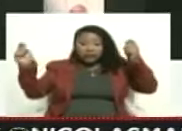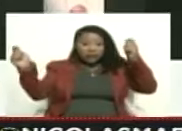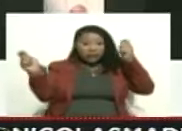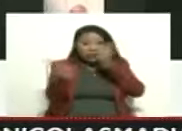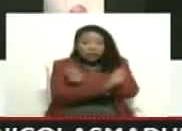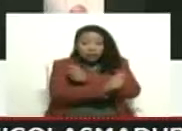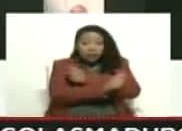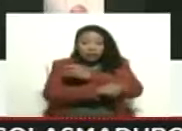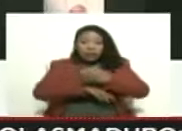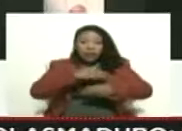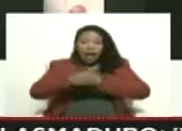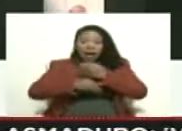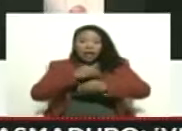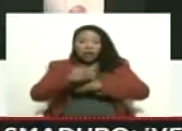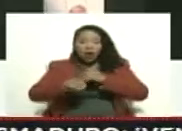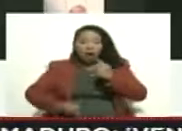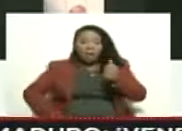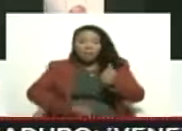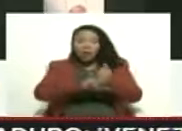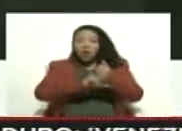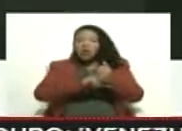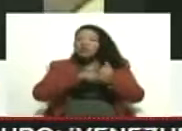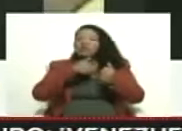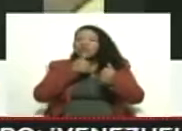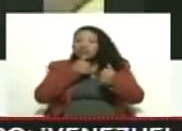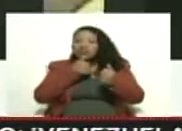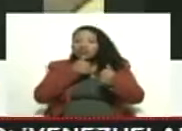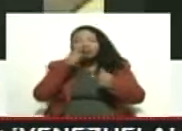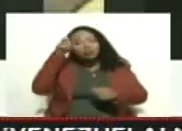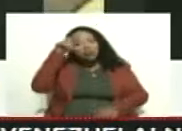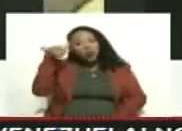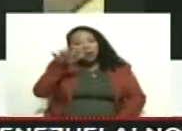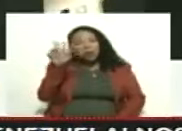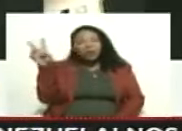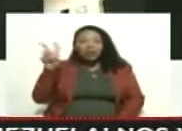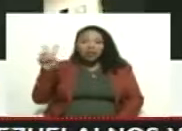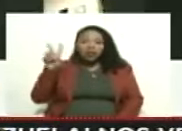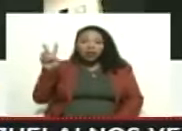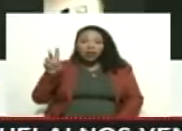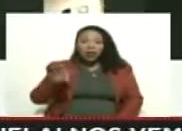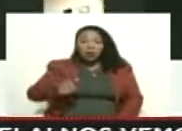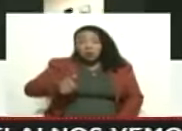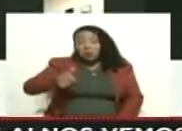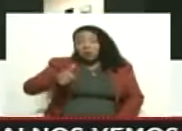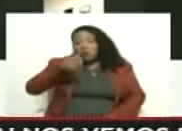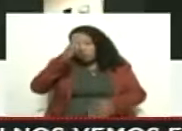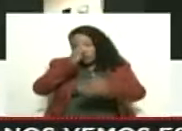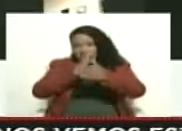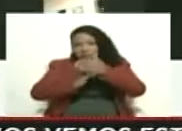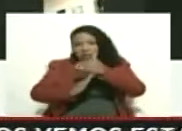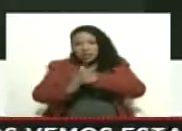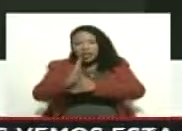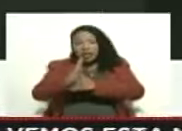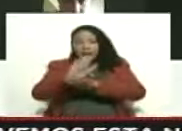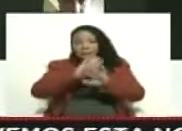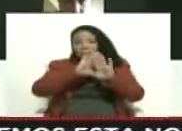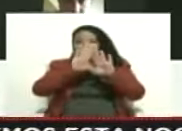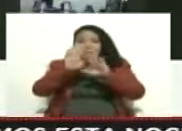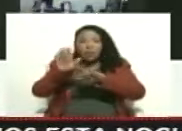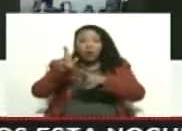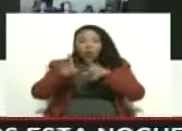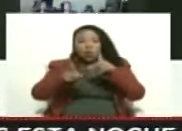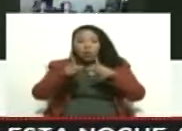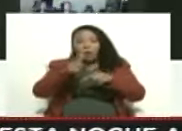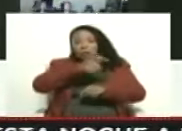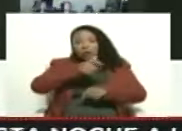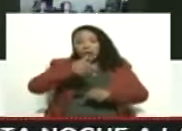dado en favor de nuestro pueblo en favor de los más Humildes en favor de los olvidados de